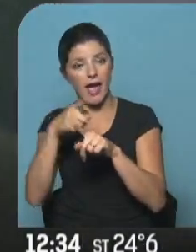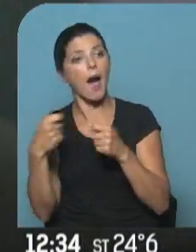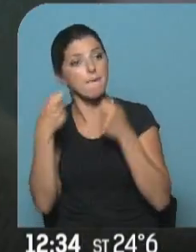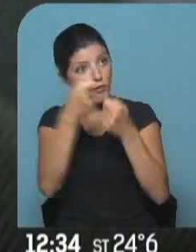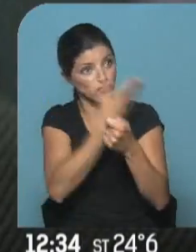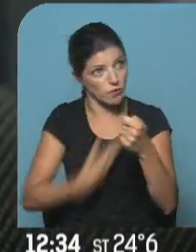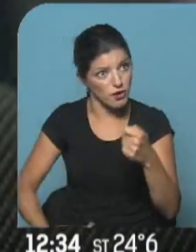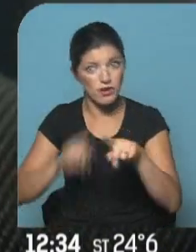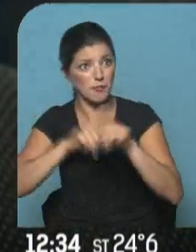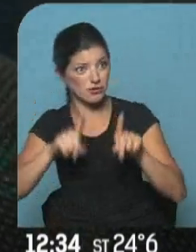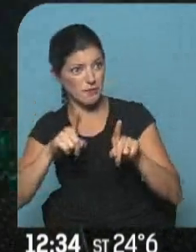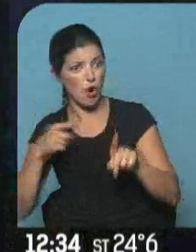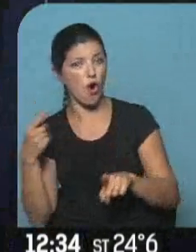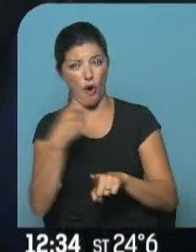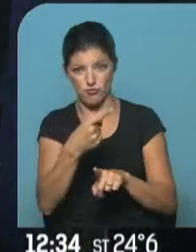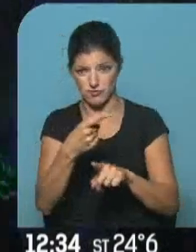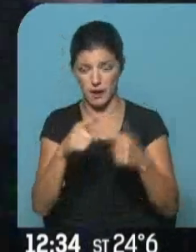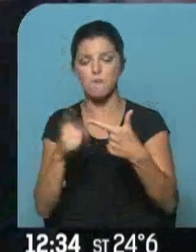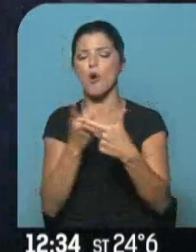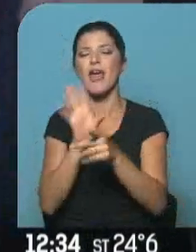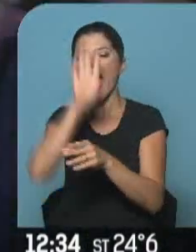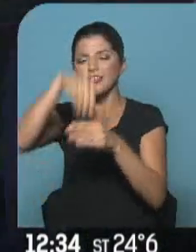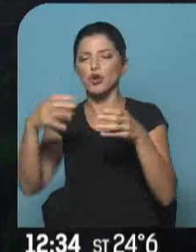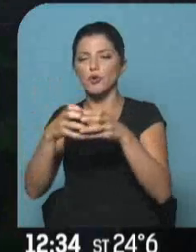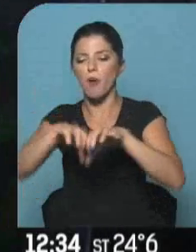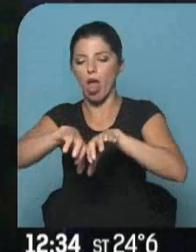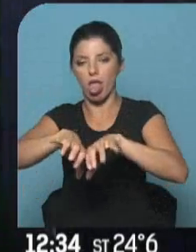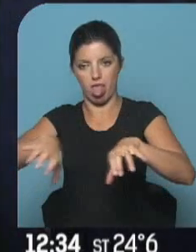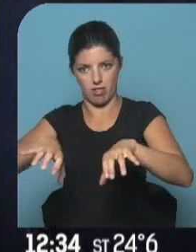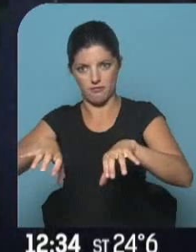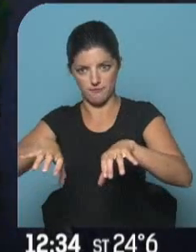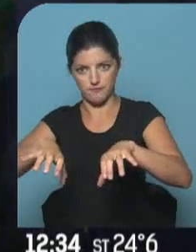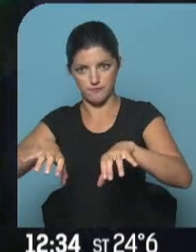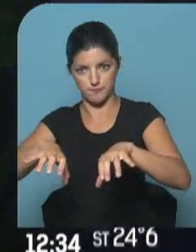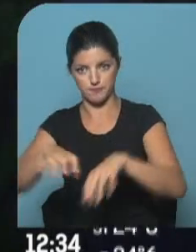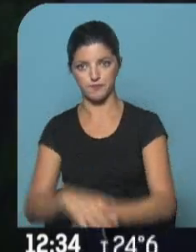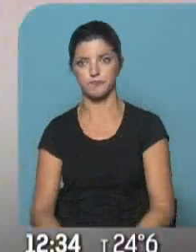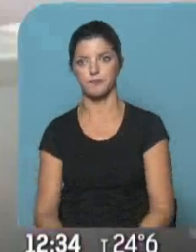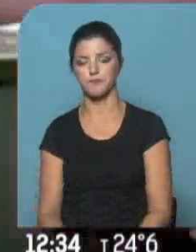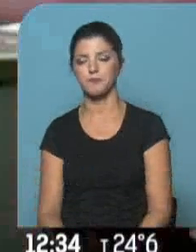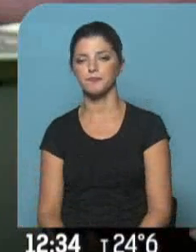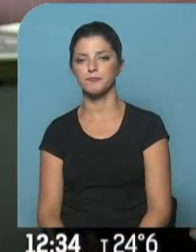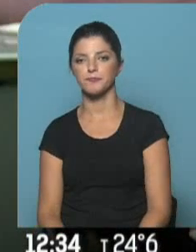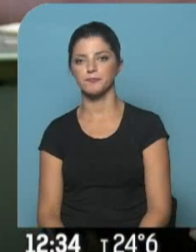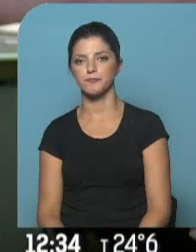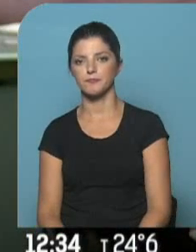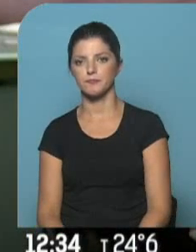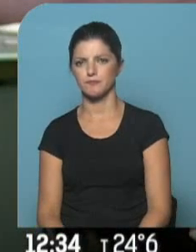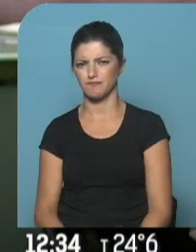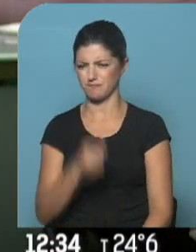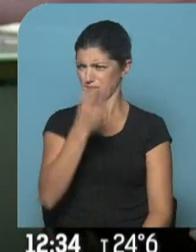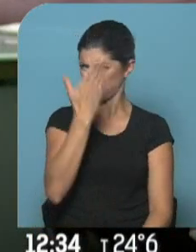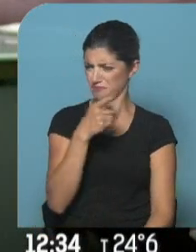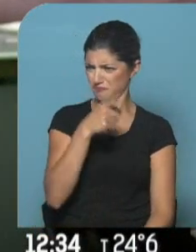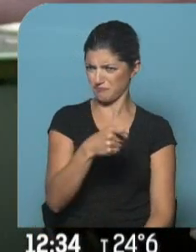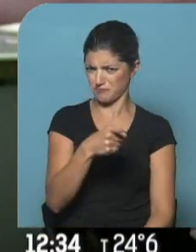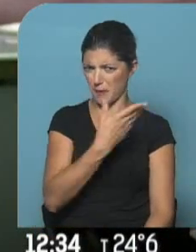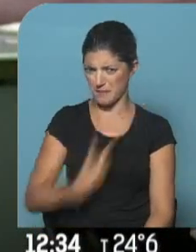mismo tiempo como consecuencia de la división sobrevenida con su antiguo delfín. Lenín Moreno le ha dicho a nuestra gente